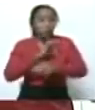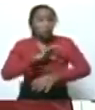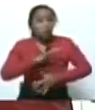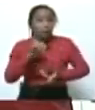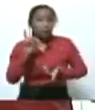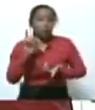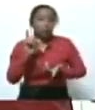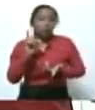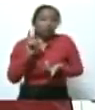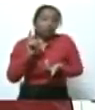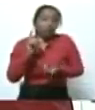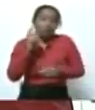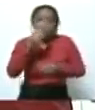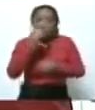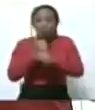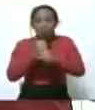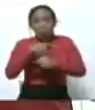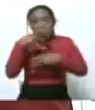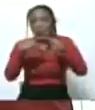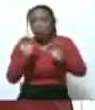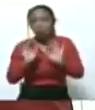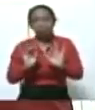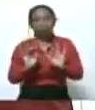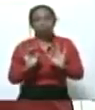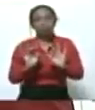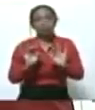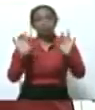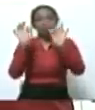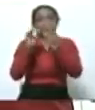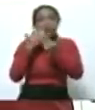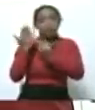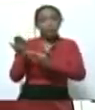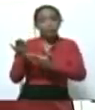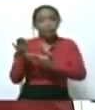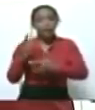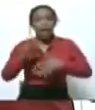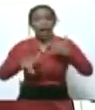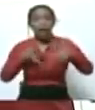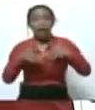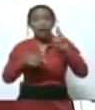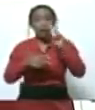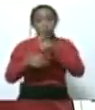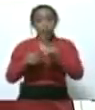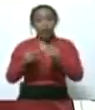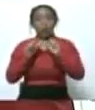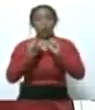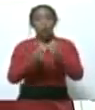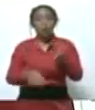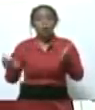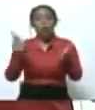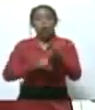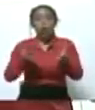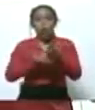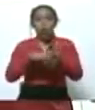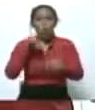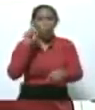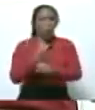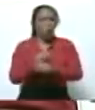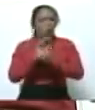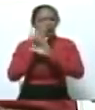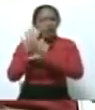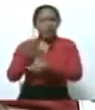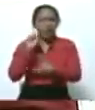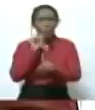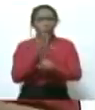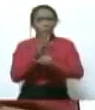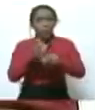político. De manera que yo creo que esos hechos se van a seguir repitiendo, no solo en esa célula